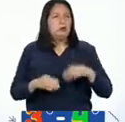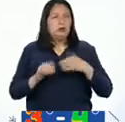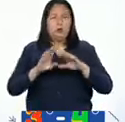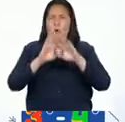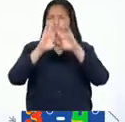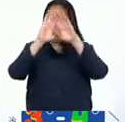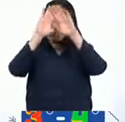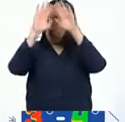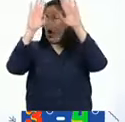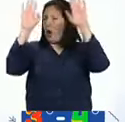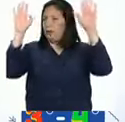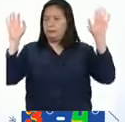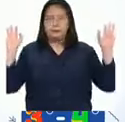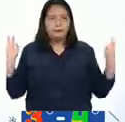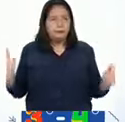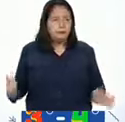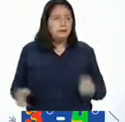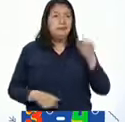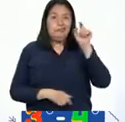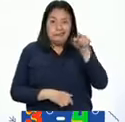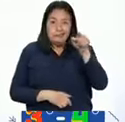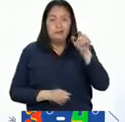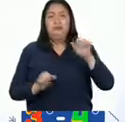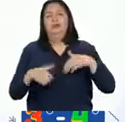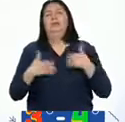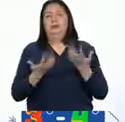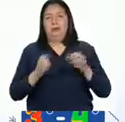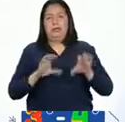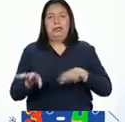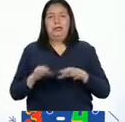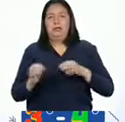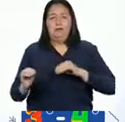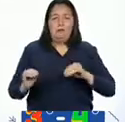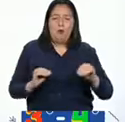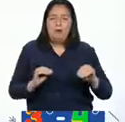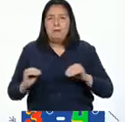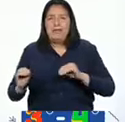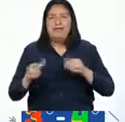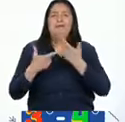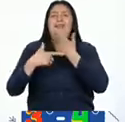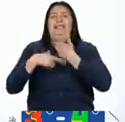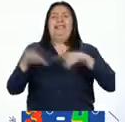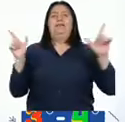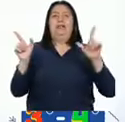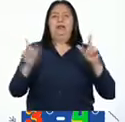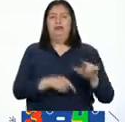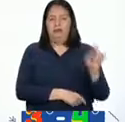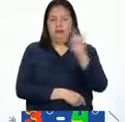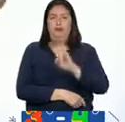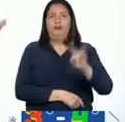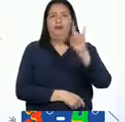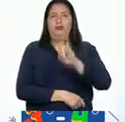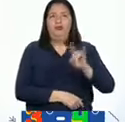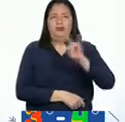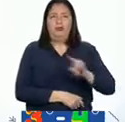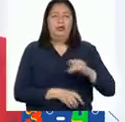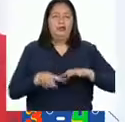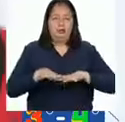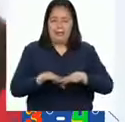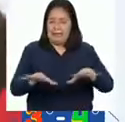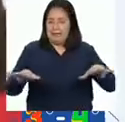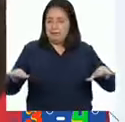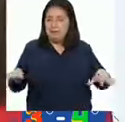extendiendo mucho mis manos. De esta manera podía realizar mis movimientos de manera libre, utilizando así mi espacio